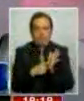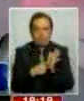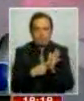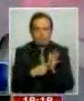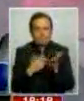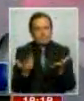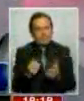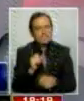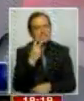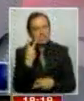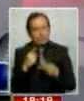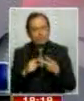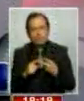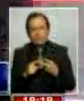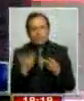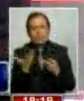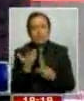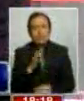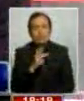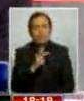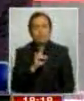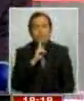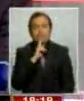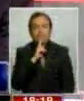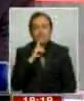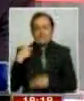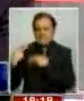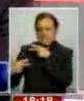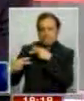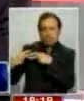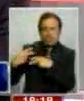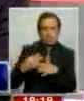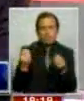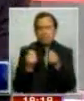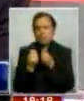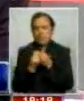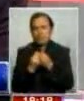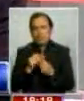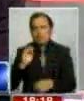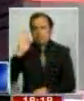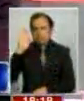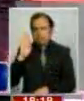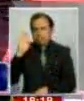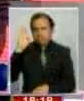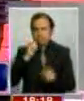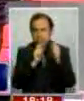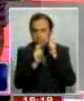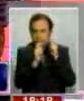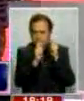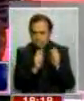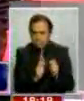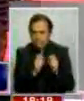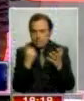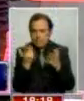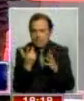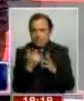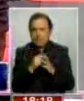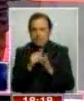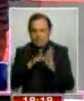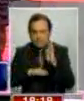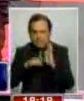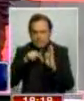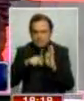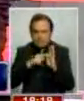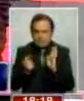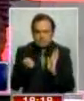Y segundo, digamos, ¿qué pasa con el FUD histórico? Que fue el gran debate en la campaña. Básicamente, en base de vengada, uno está